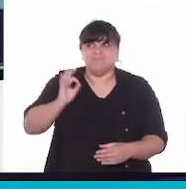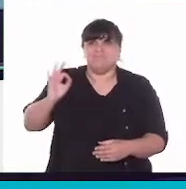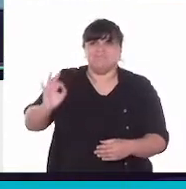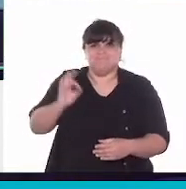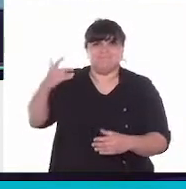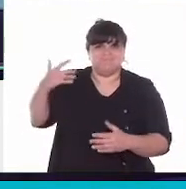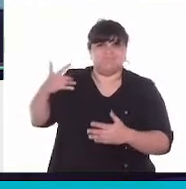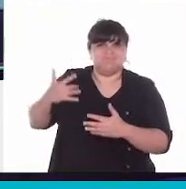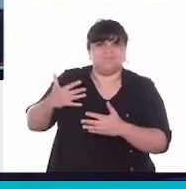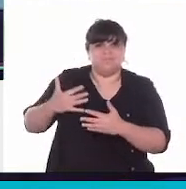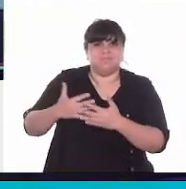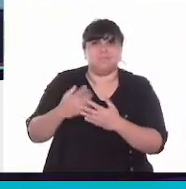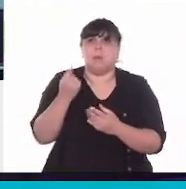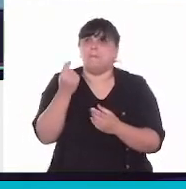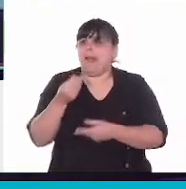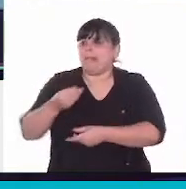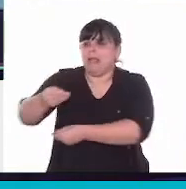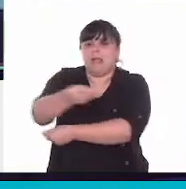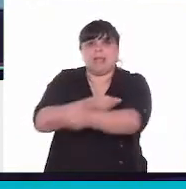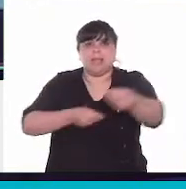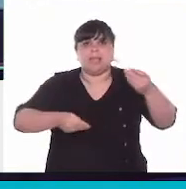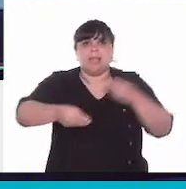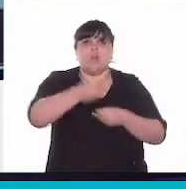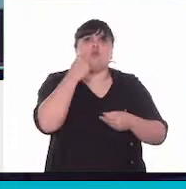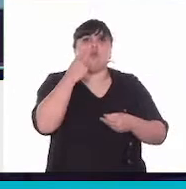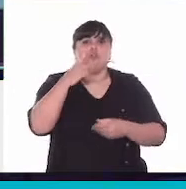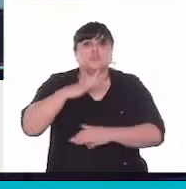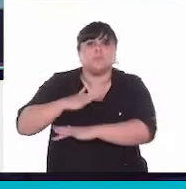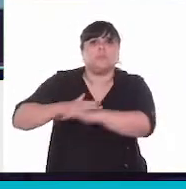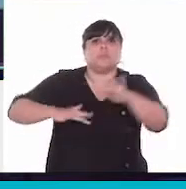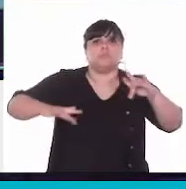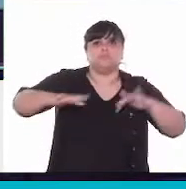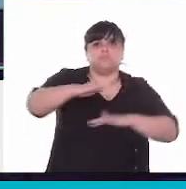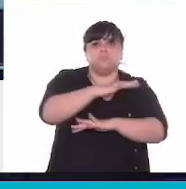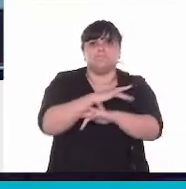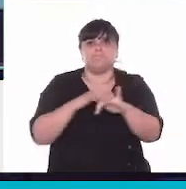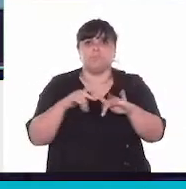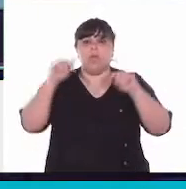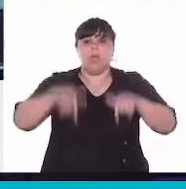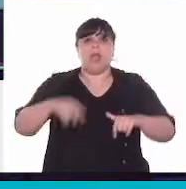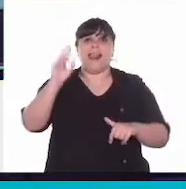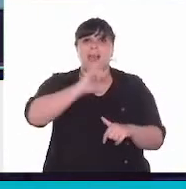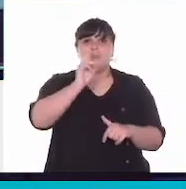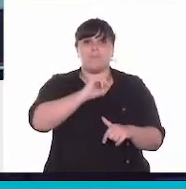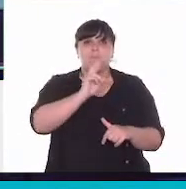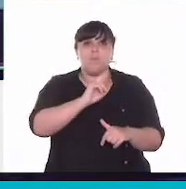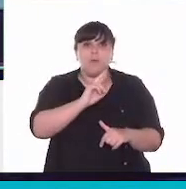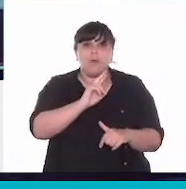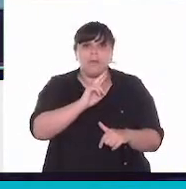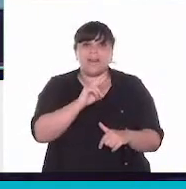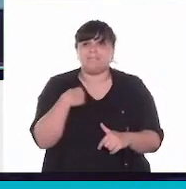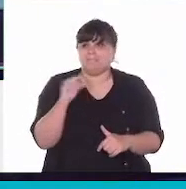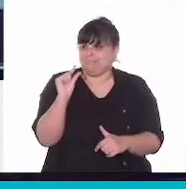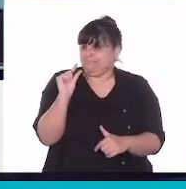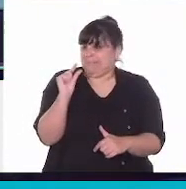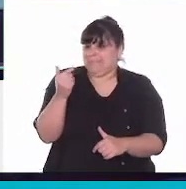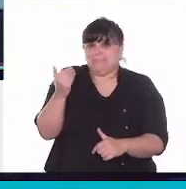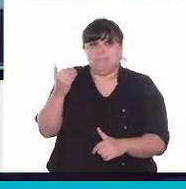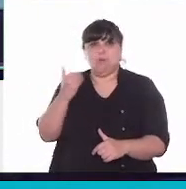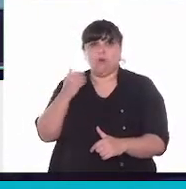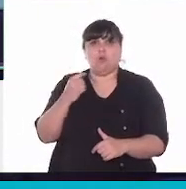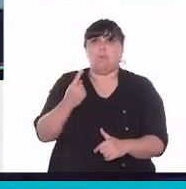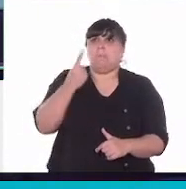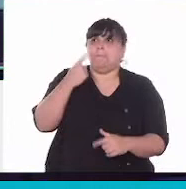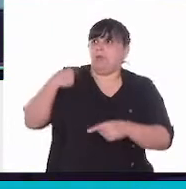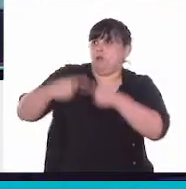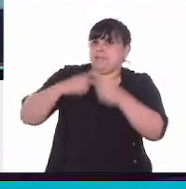vienen manejando dinero y pasándose el conocimiento entre ellos en nuestro caso las mujeres quizás somos apenas la primera o segunda